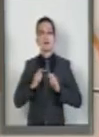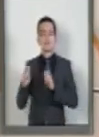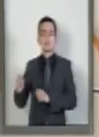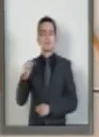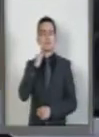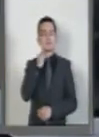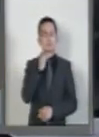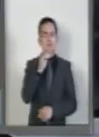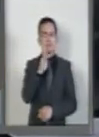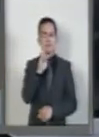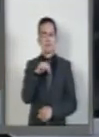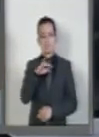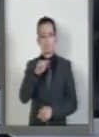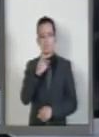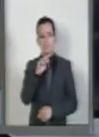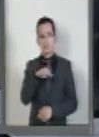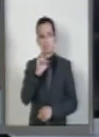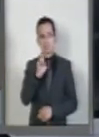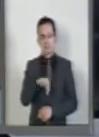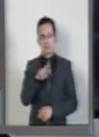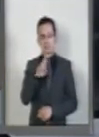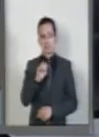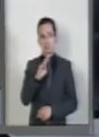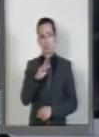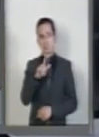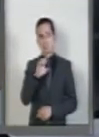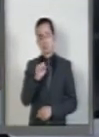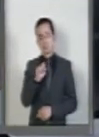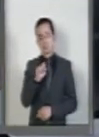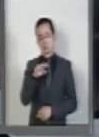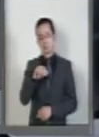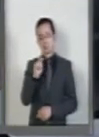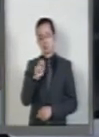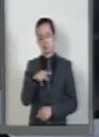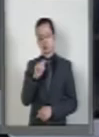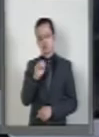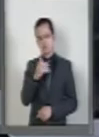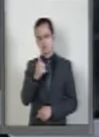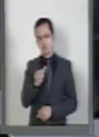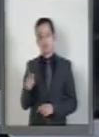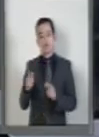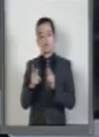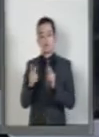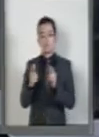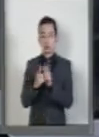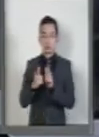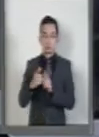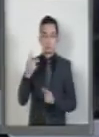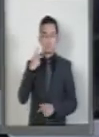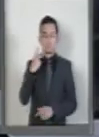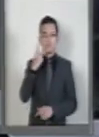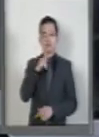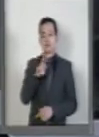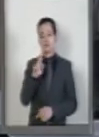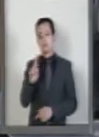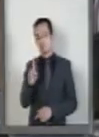Benjamín Robles Montoya, del Grupo Parlamentario del Partido de la Revolución Democrática, para hablar en contra del dictamen.